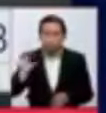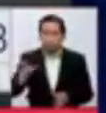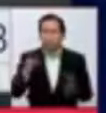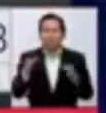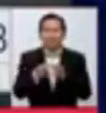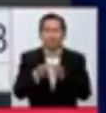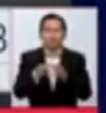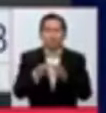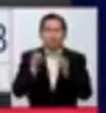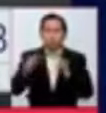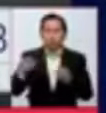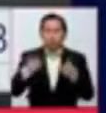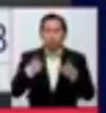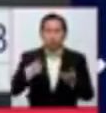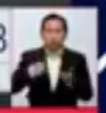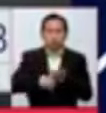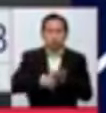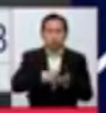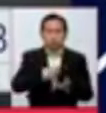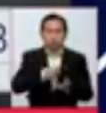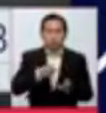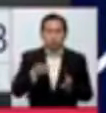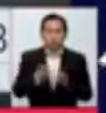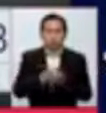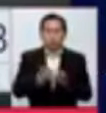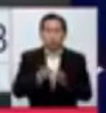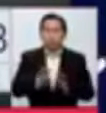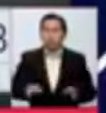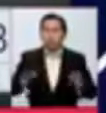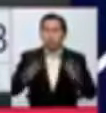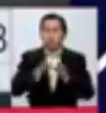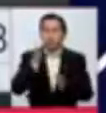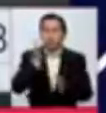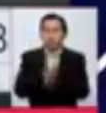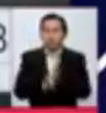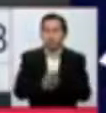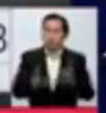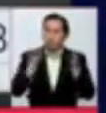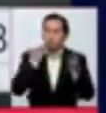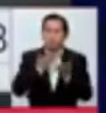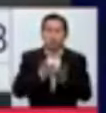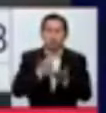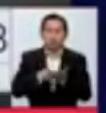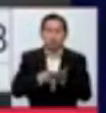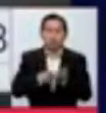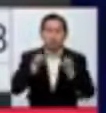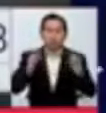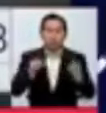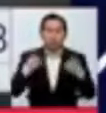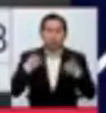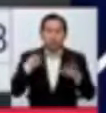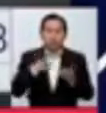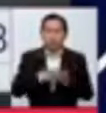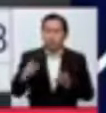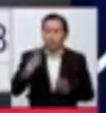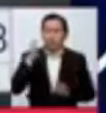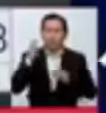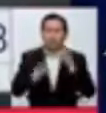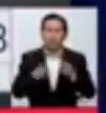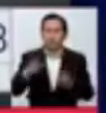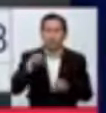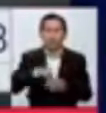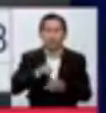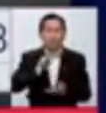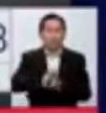indígena, pueda acceder a documentación de forma gratuita. Quiero saludar aquello. El día sábado se va a realizar esta feria en